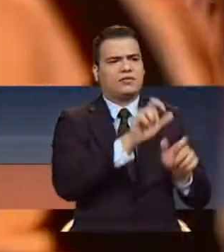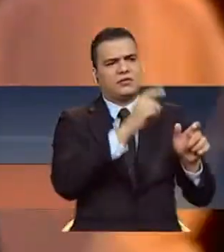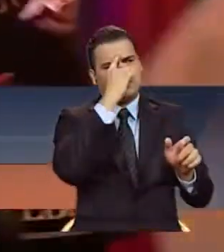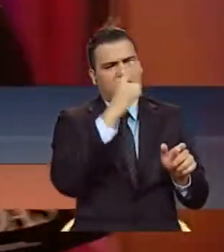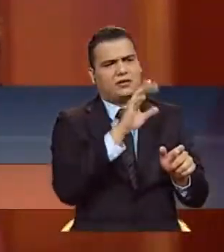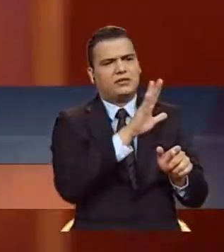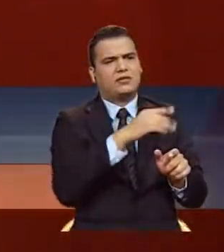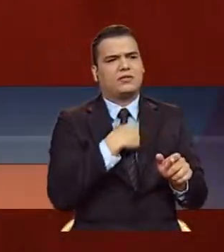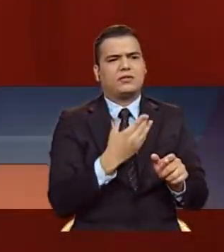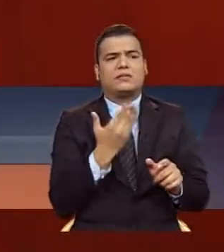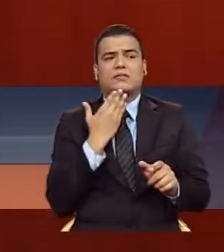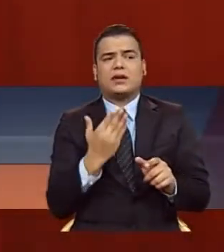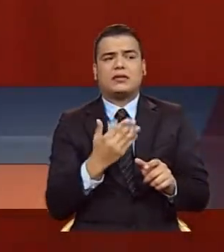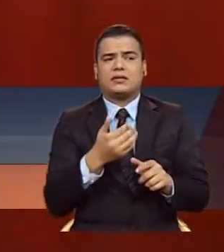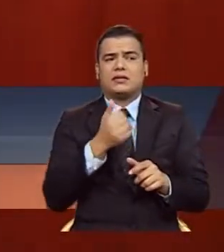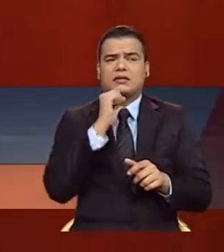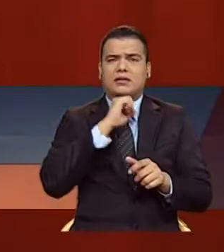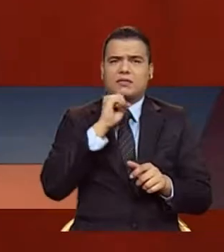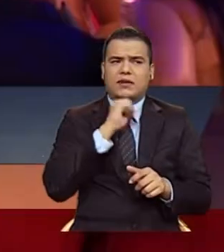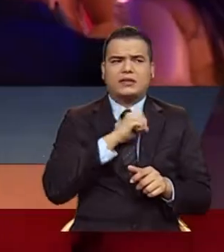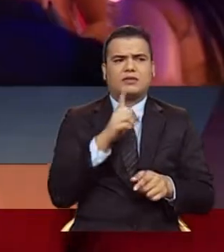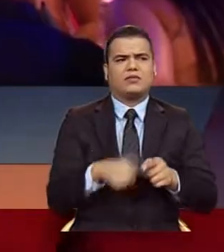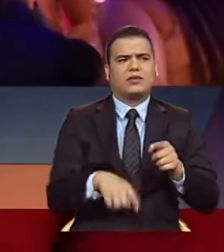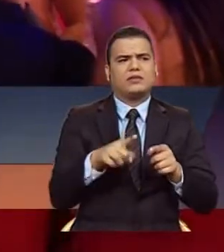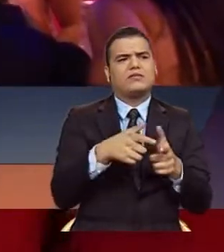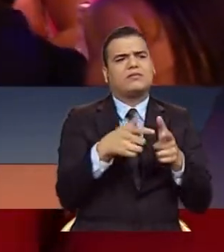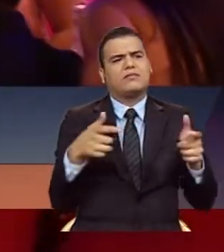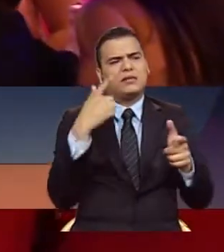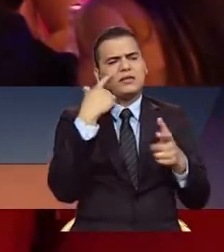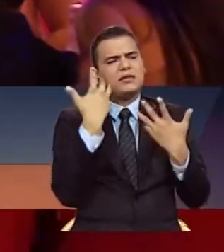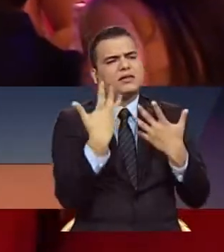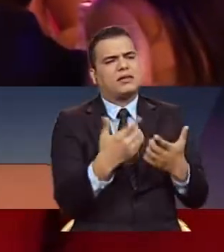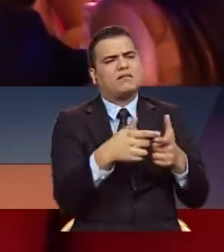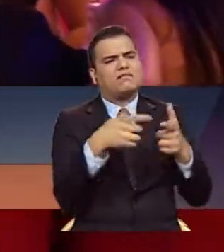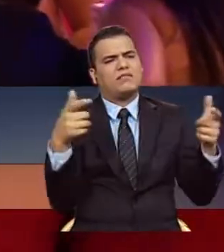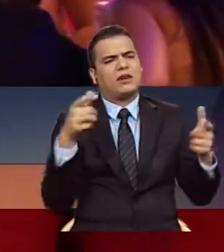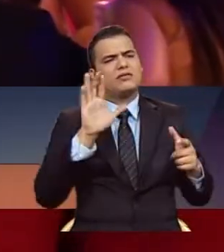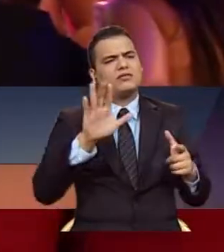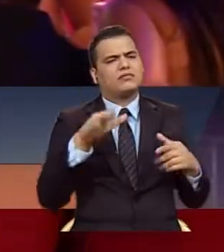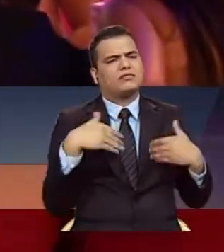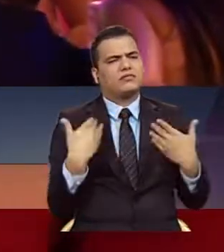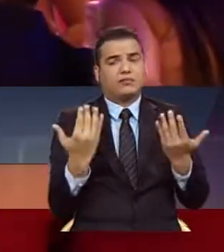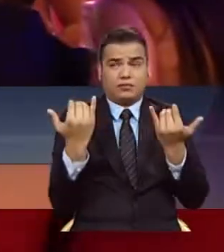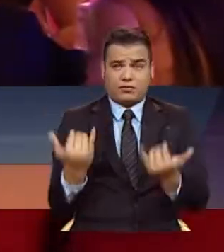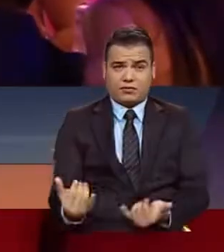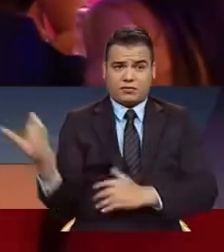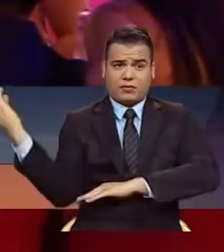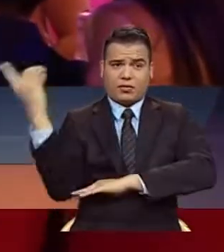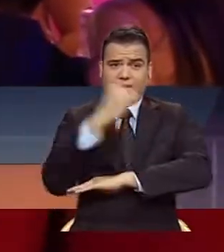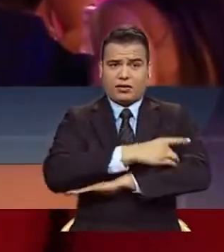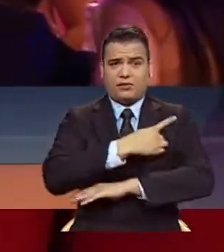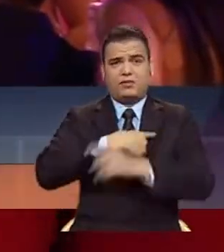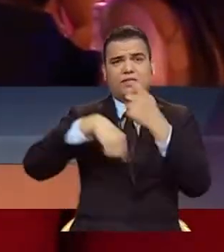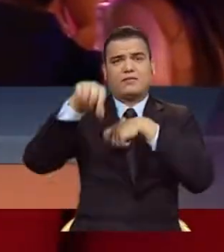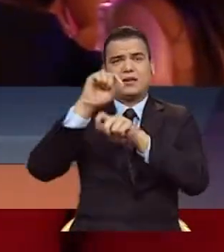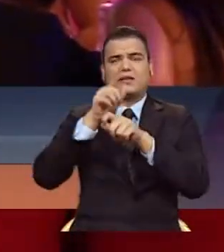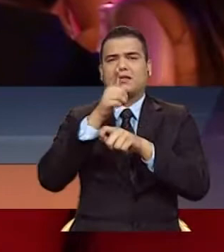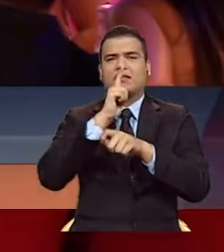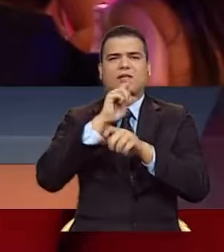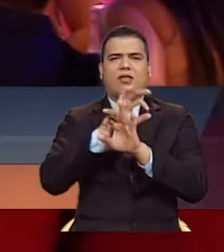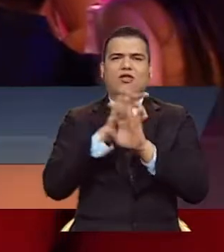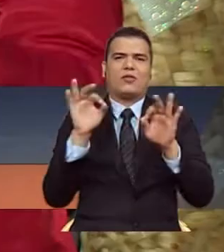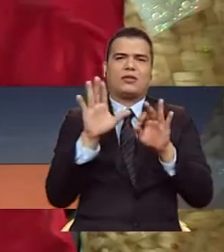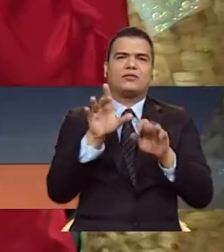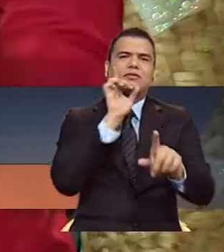llega? No puede pedir cerveza, no puede pedir licor. ¿Qué es lo que más se pide? Hoy justamente, que es el día que no estoy vendiendo licor, que estoy